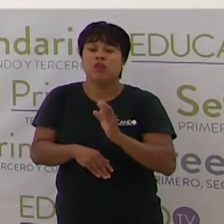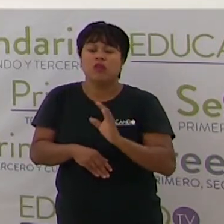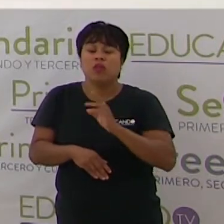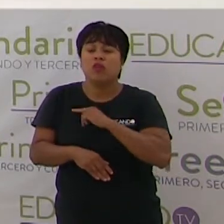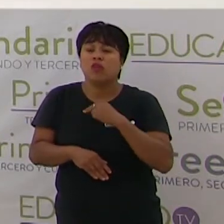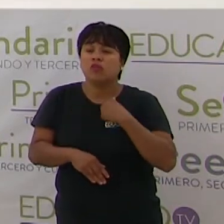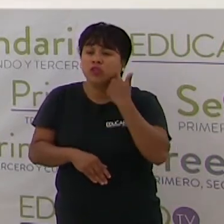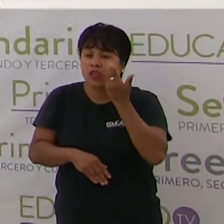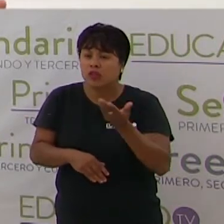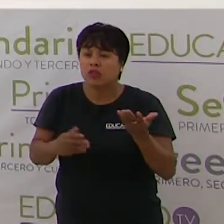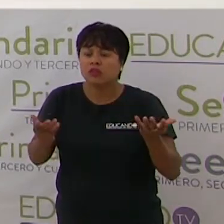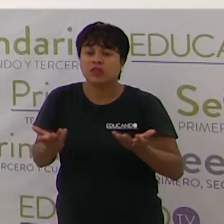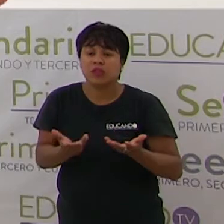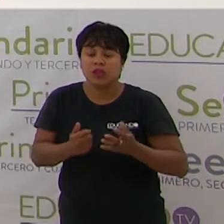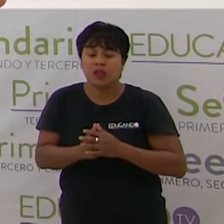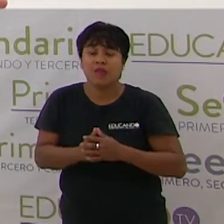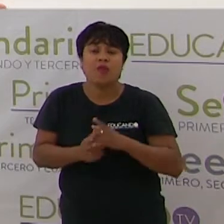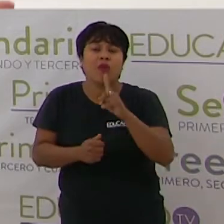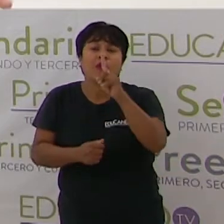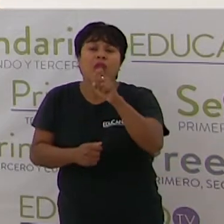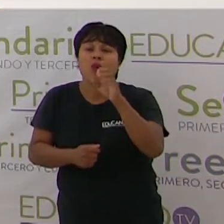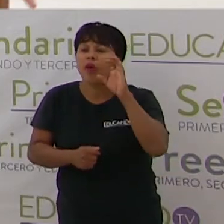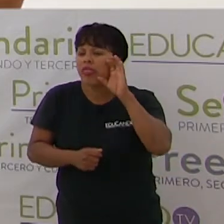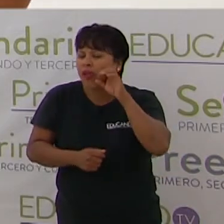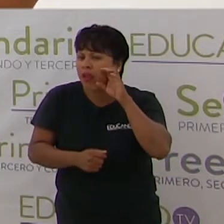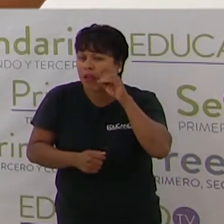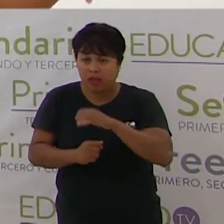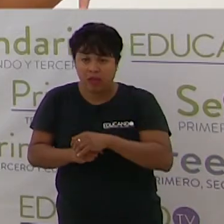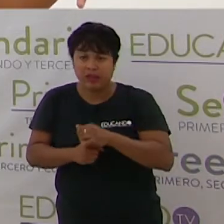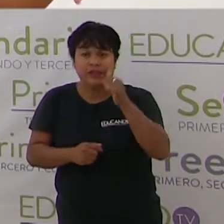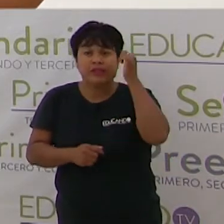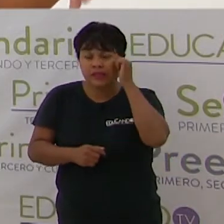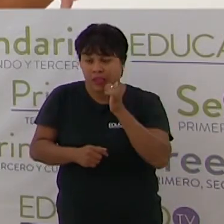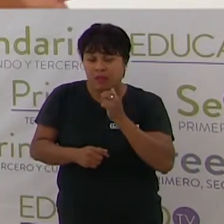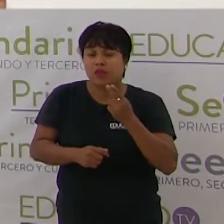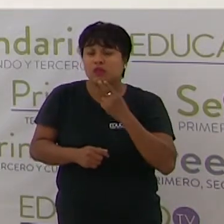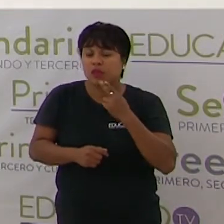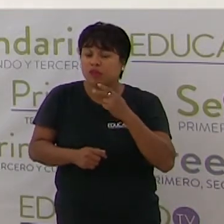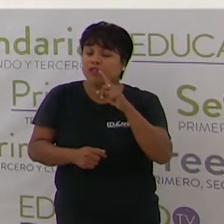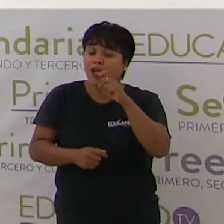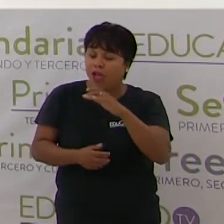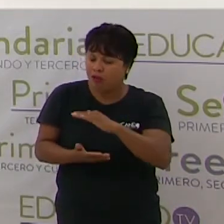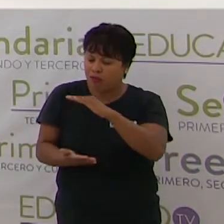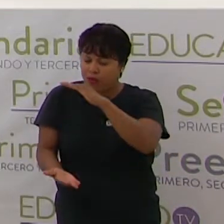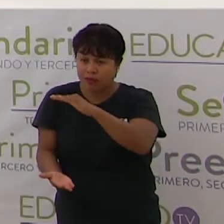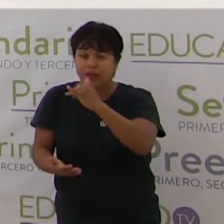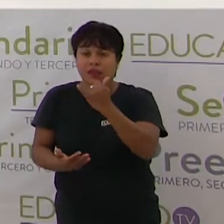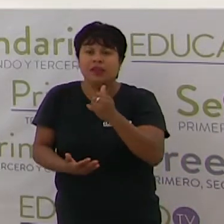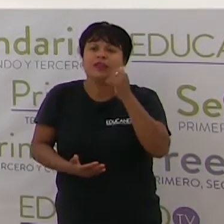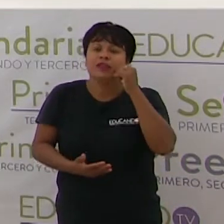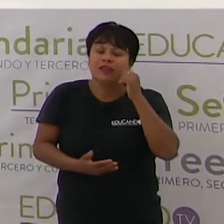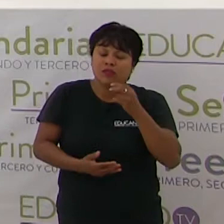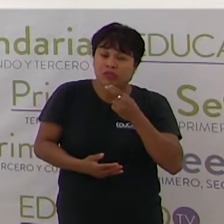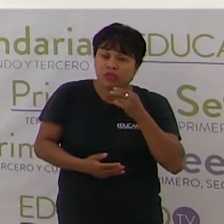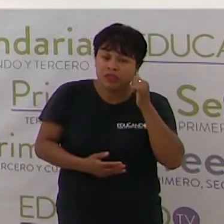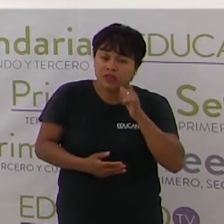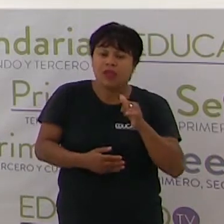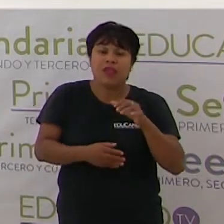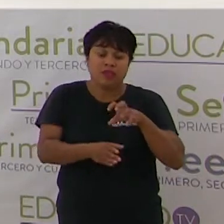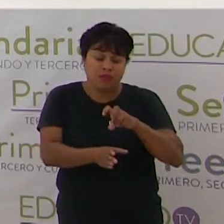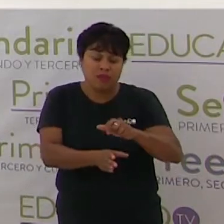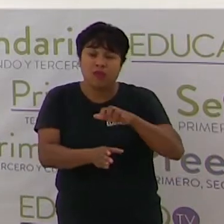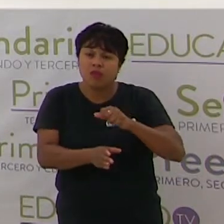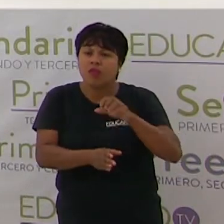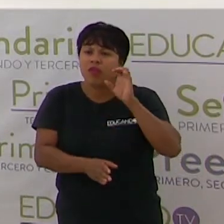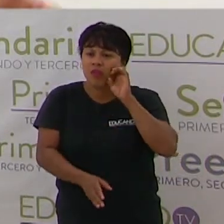queremos hacer una agua de naranja, utilizamos cierta cantidad de agua simple y cierta cantidad de zumo de naranja